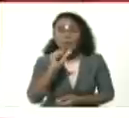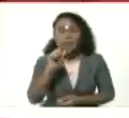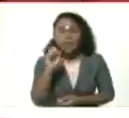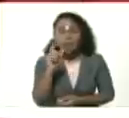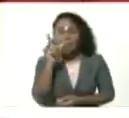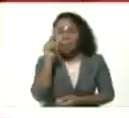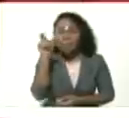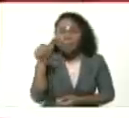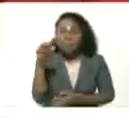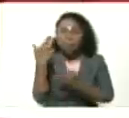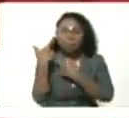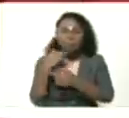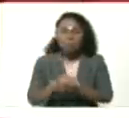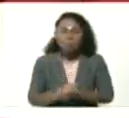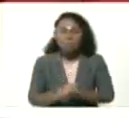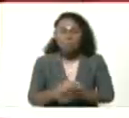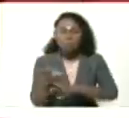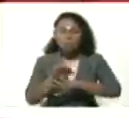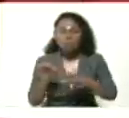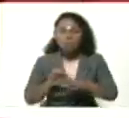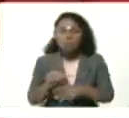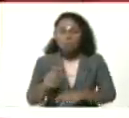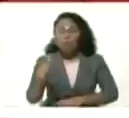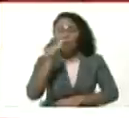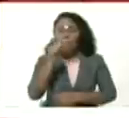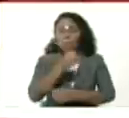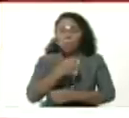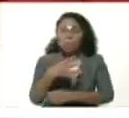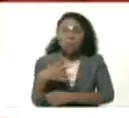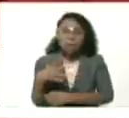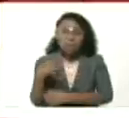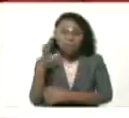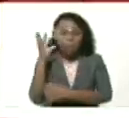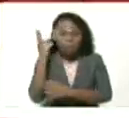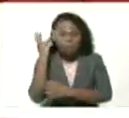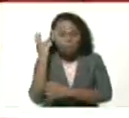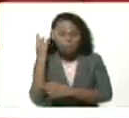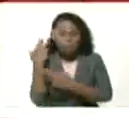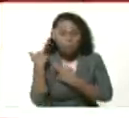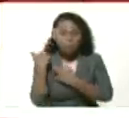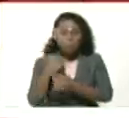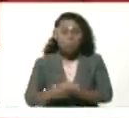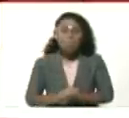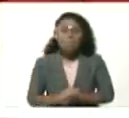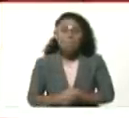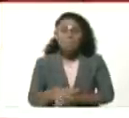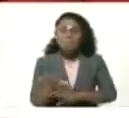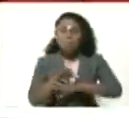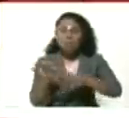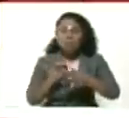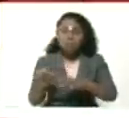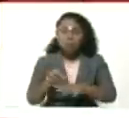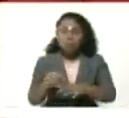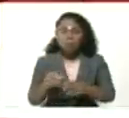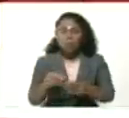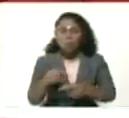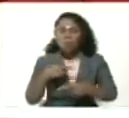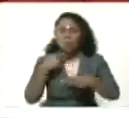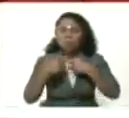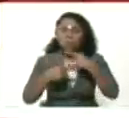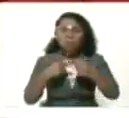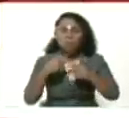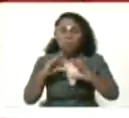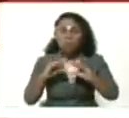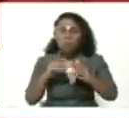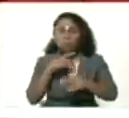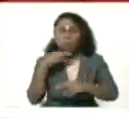González, municipio Agua Blanca, Hazel Eliana Ceballos, municipio Papelón para la Alianza,